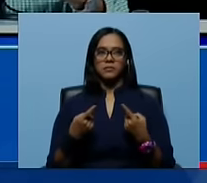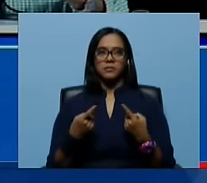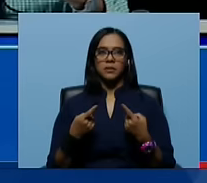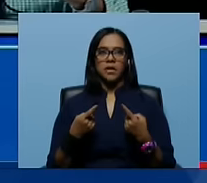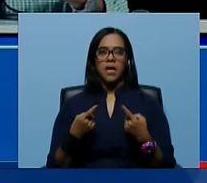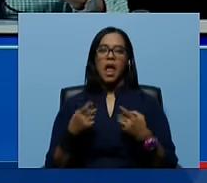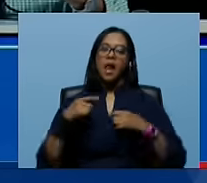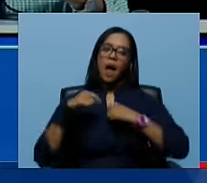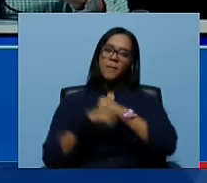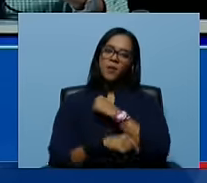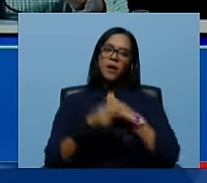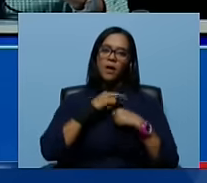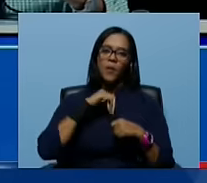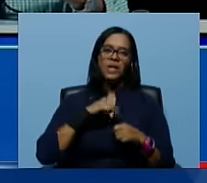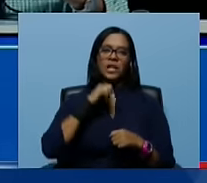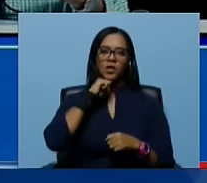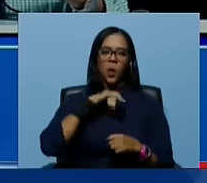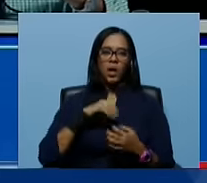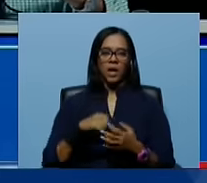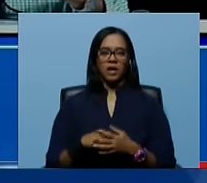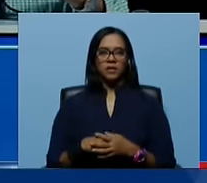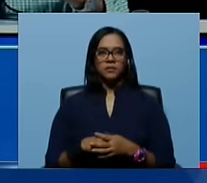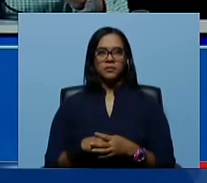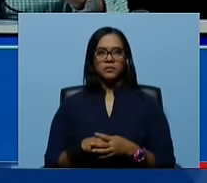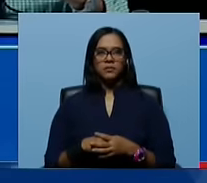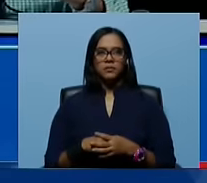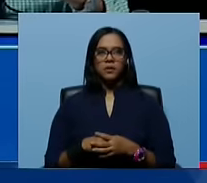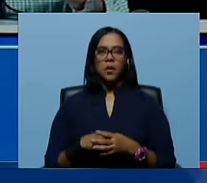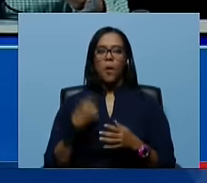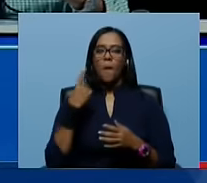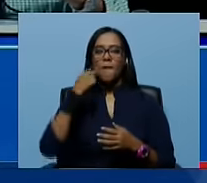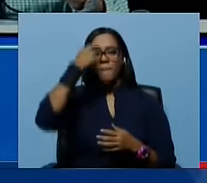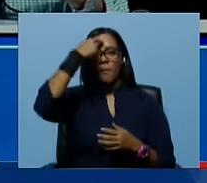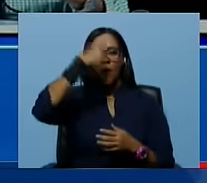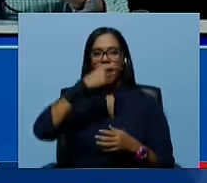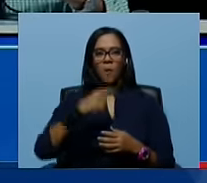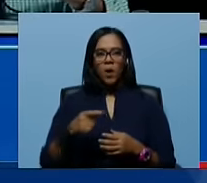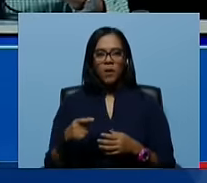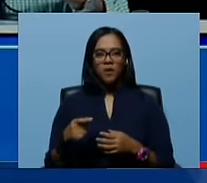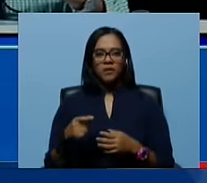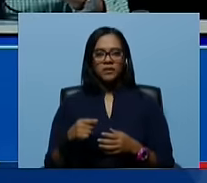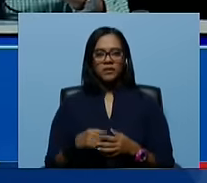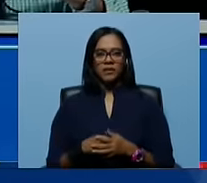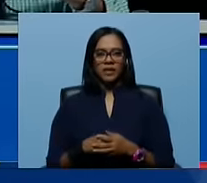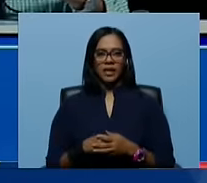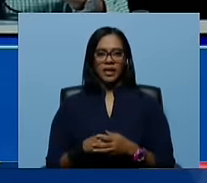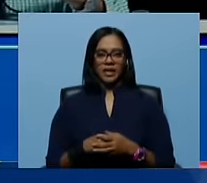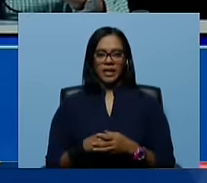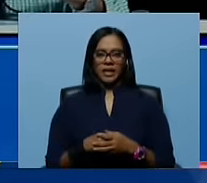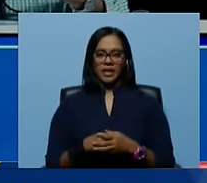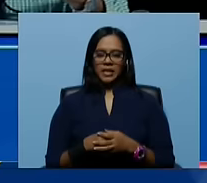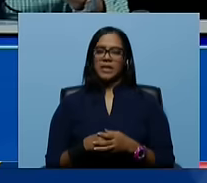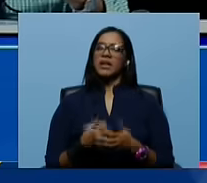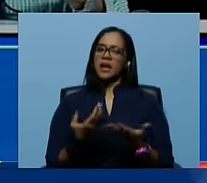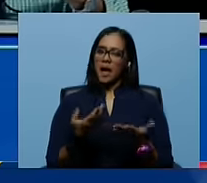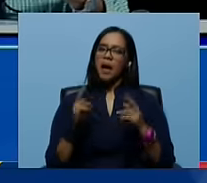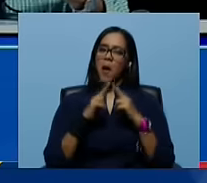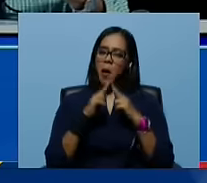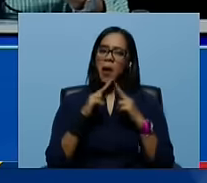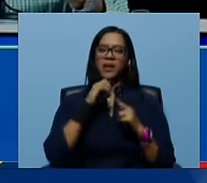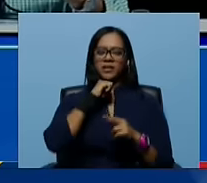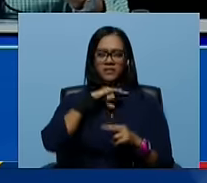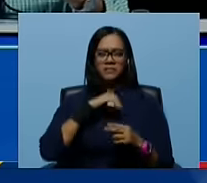en la profundidad de nuestra historia. Un pueblo que reivindica su historia, que conoce su